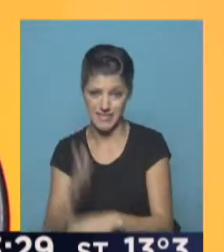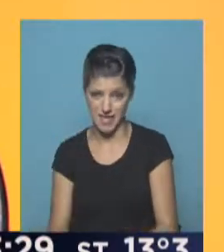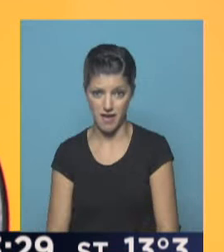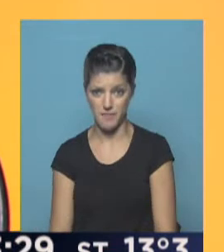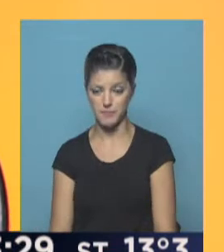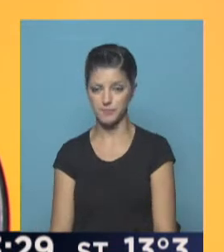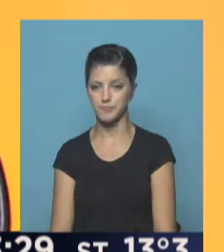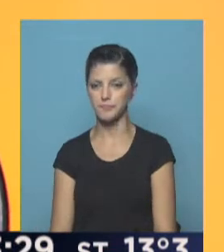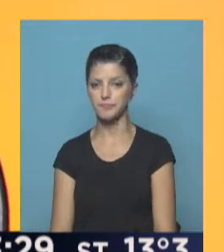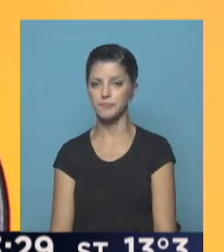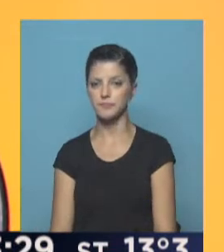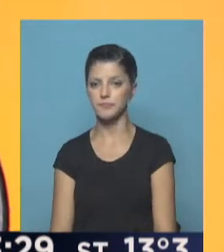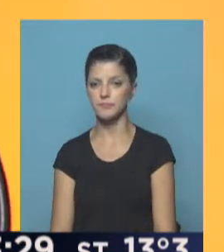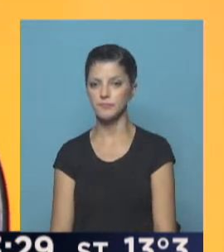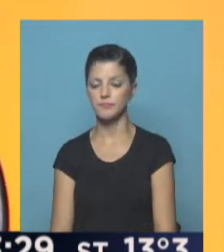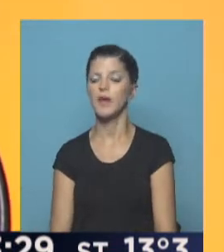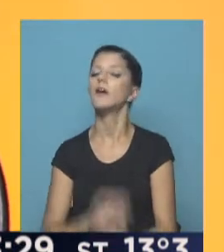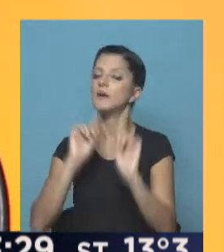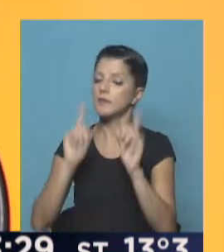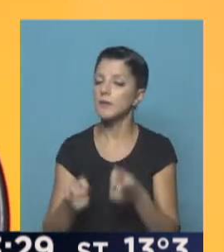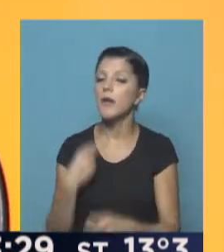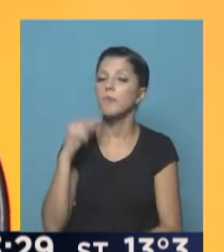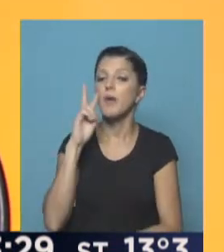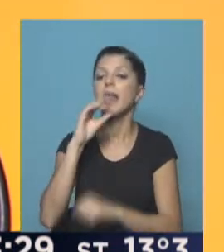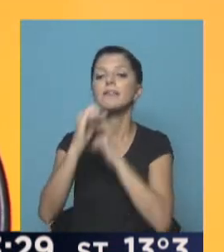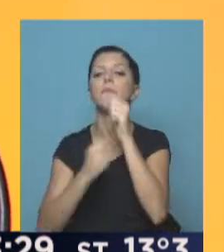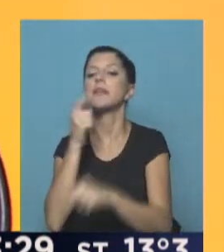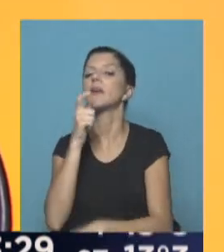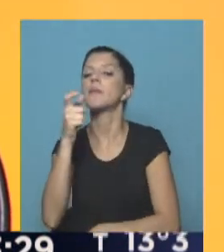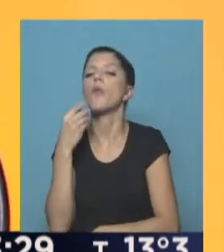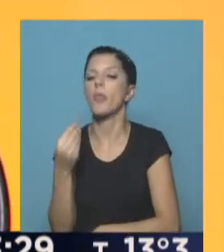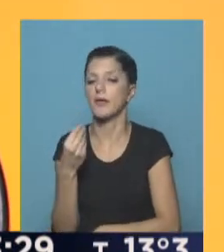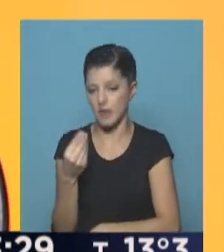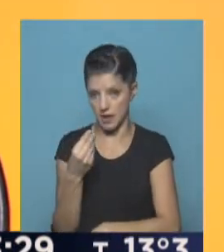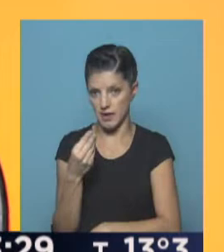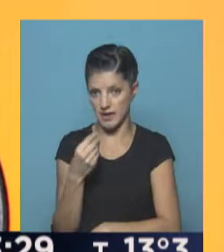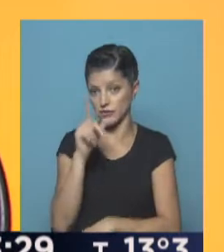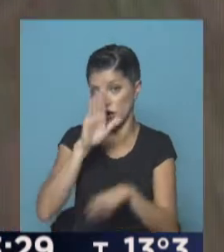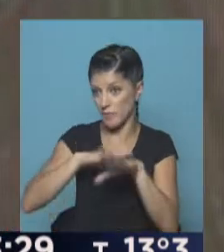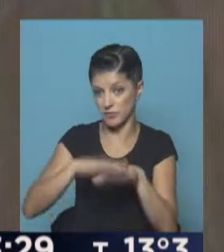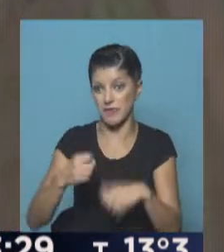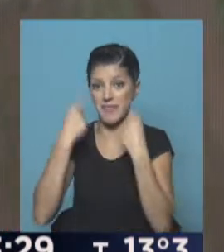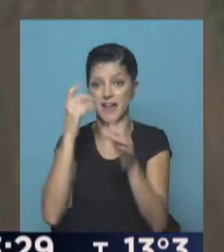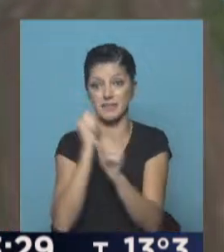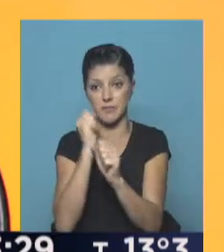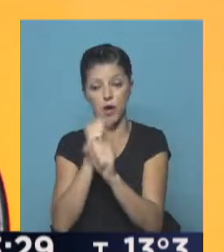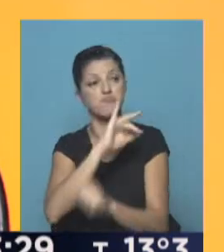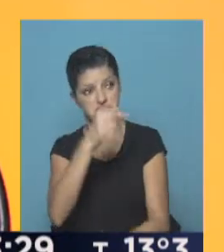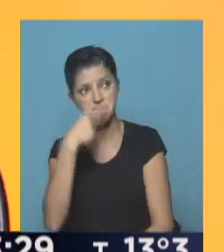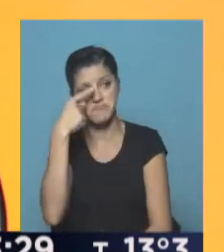laboratorio también habrá que ver cuáles son las respuestas de las empresas, de los empleadores, ¿no? Sí, es interesante. El otro gran